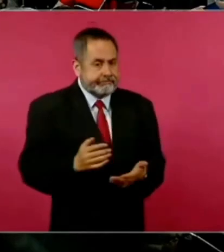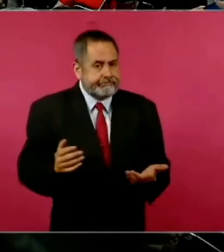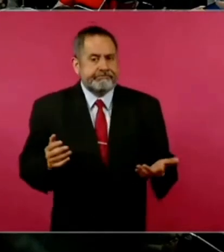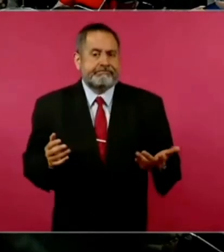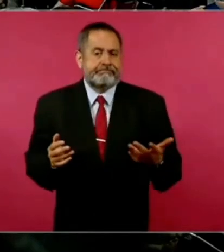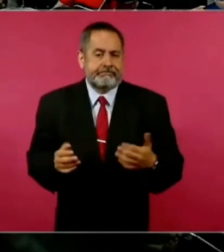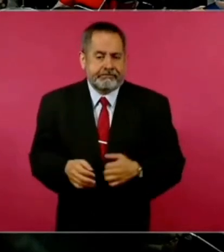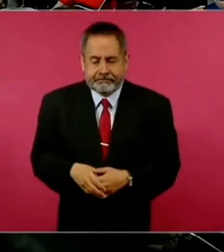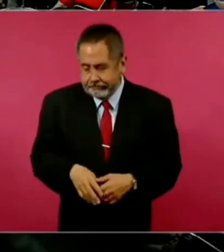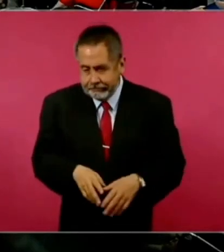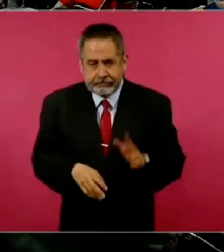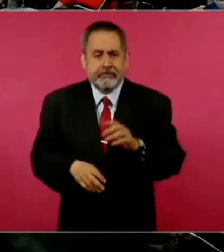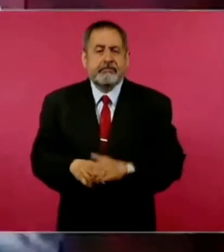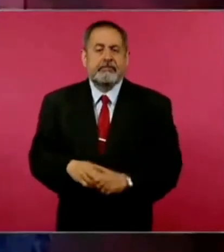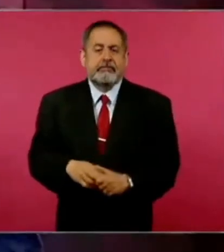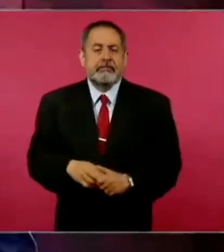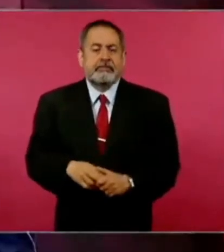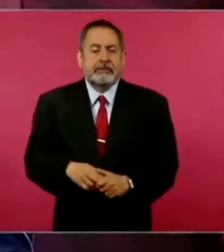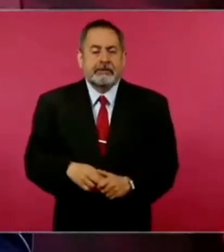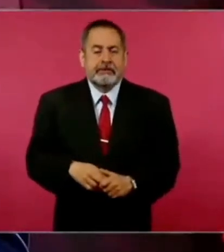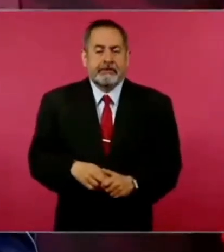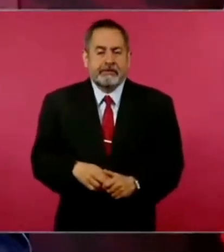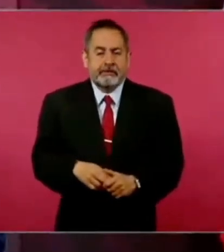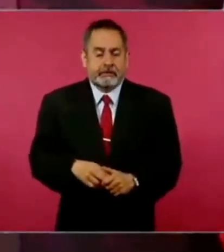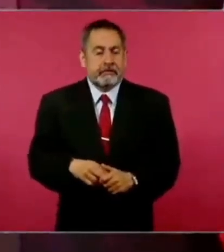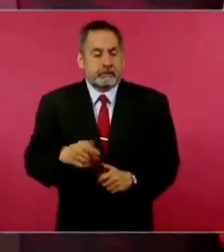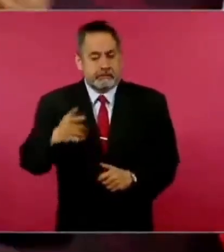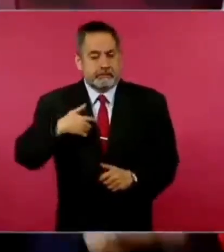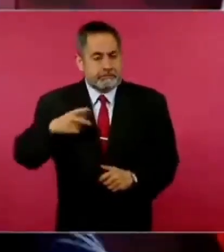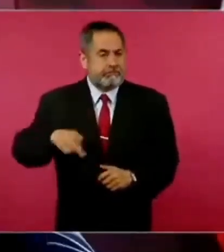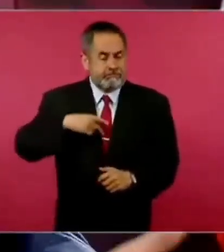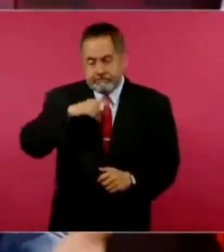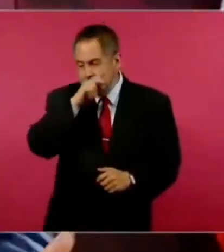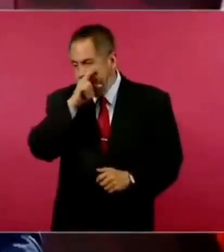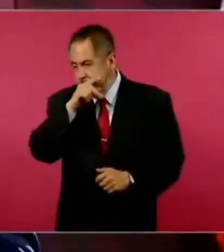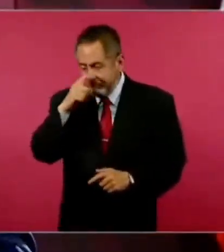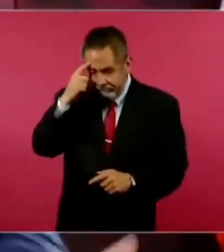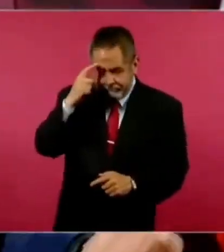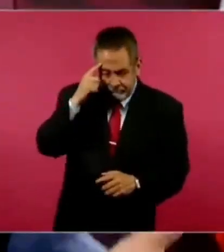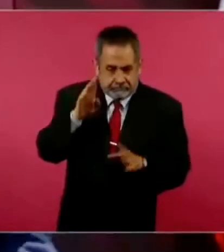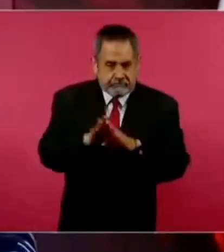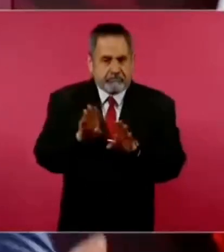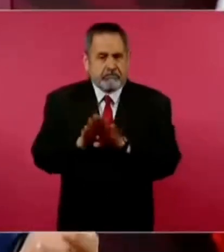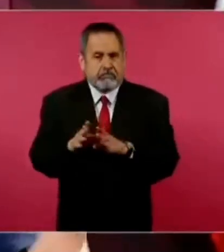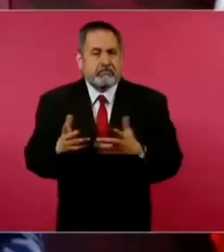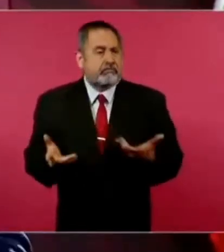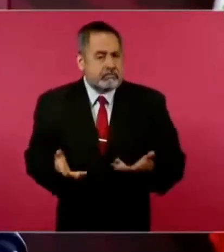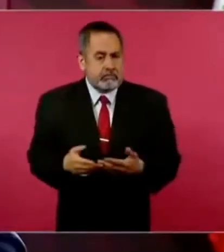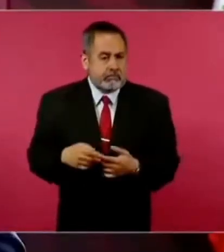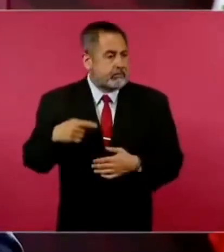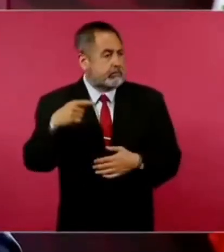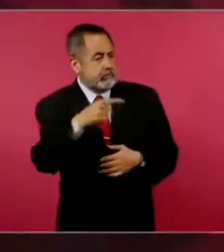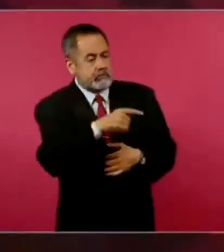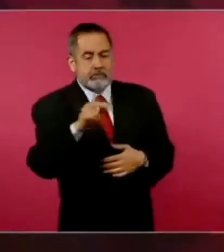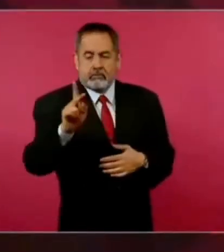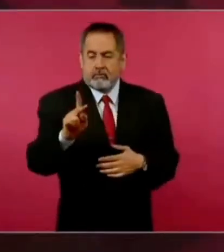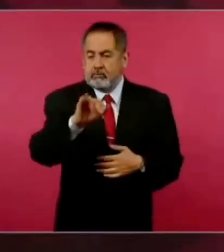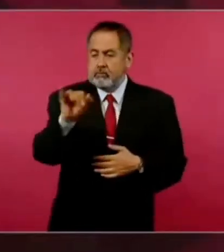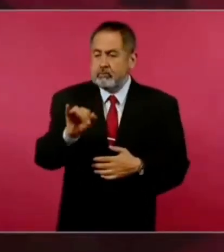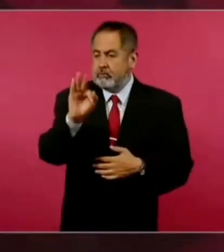yo traía esa preocupación. ¿Qué hacemos con el Poder